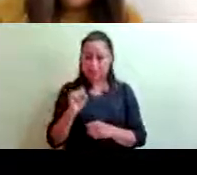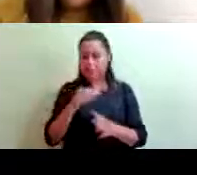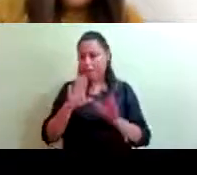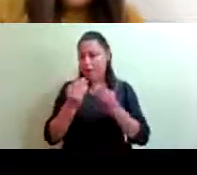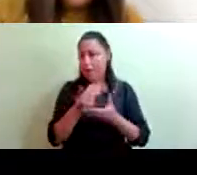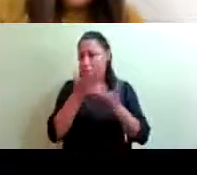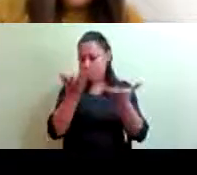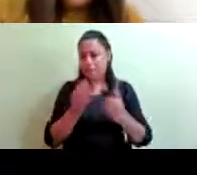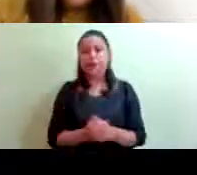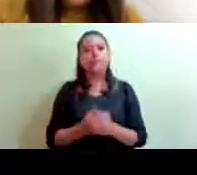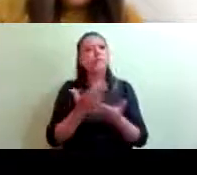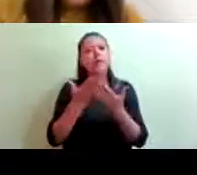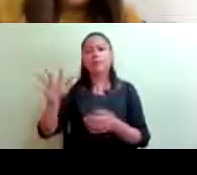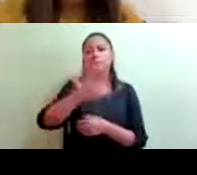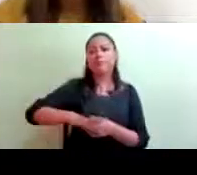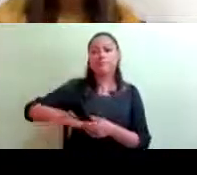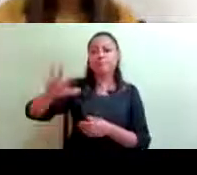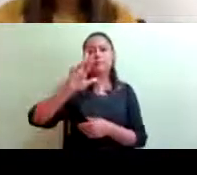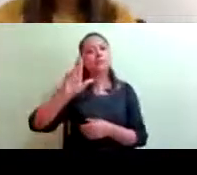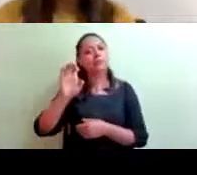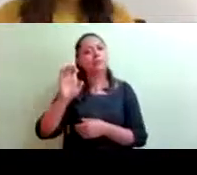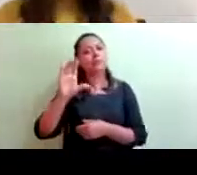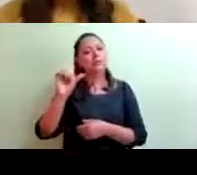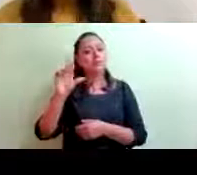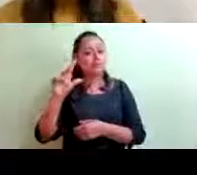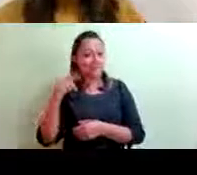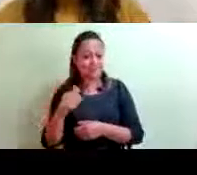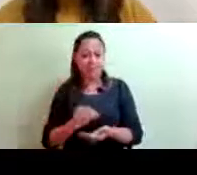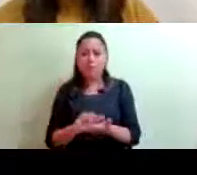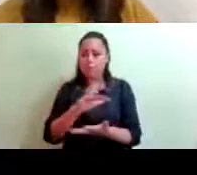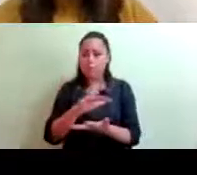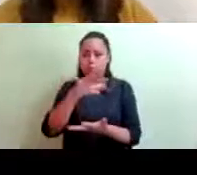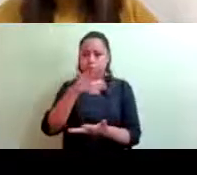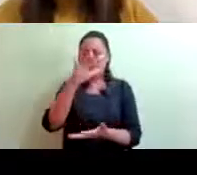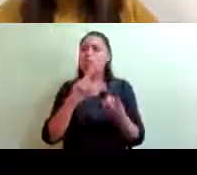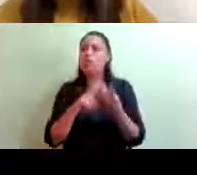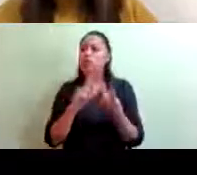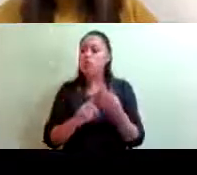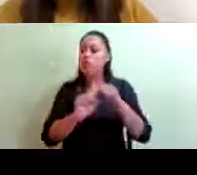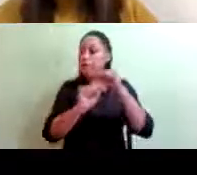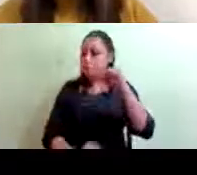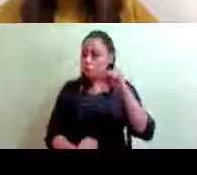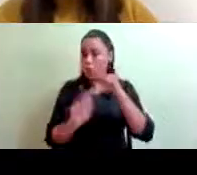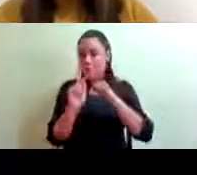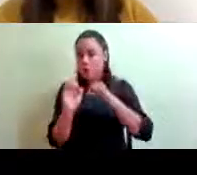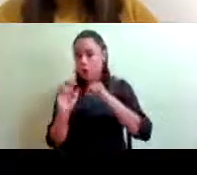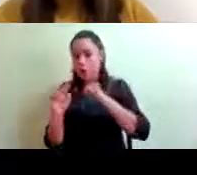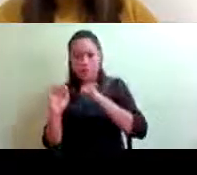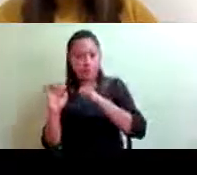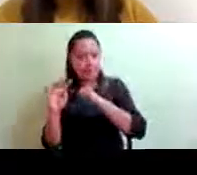zona de recarga de estos acuíferos se encuentra al sur y surponiente de la Ciudad de México y corresponde a los